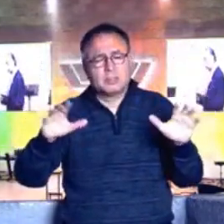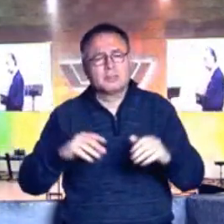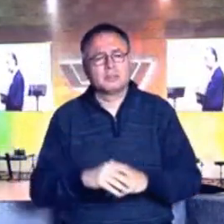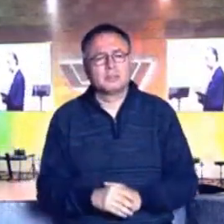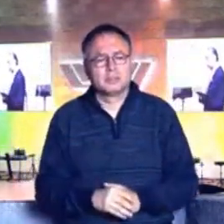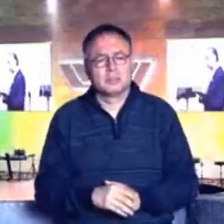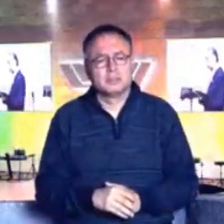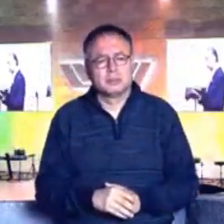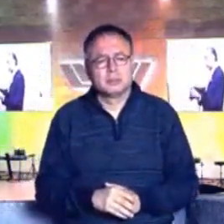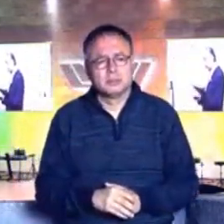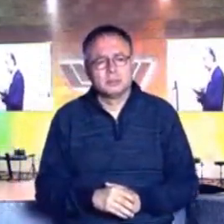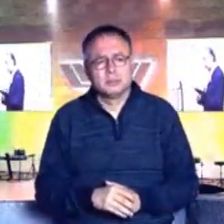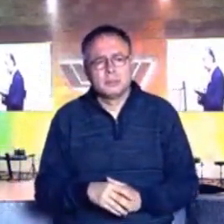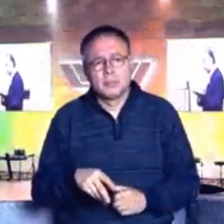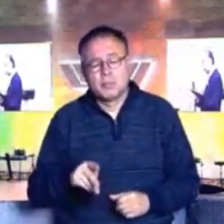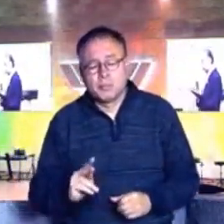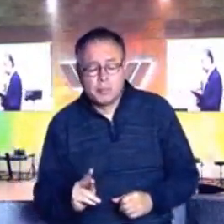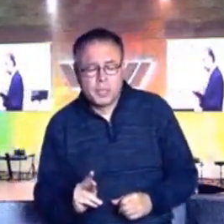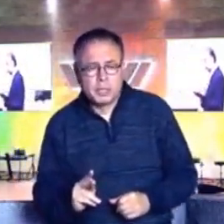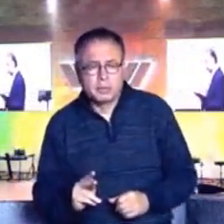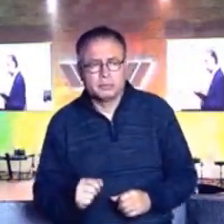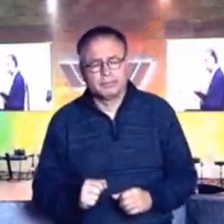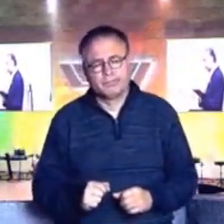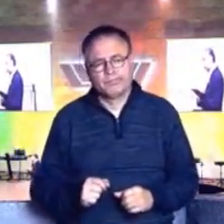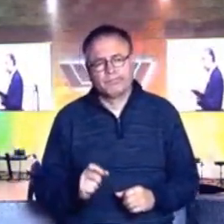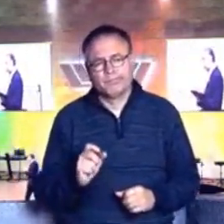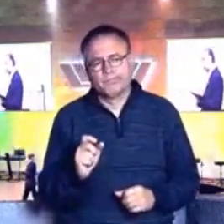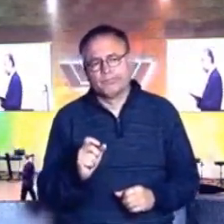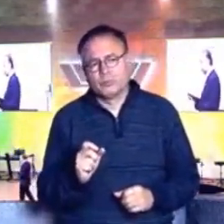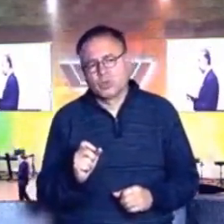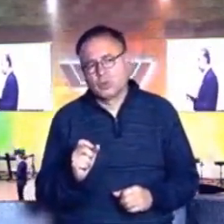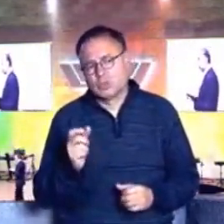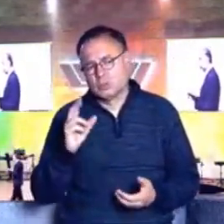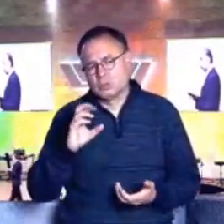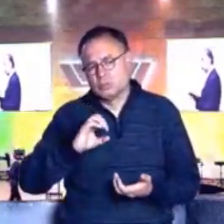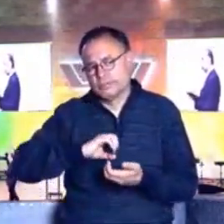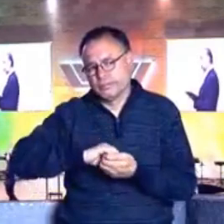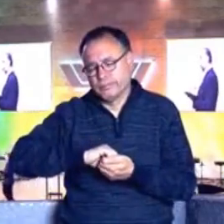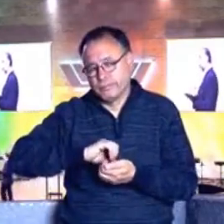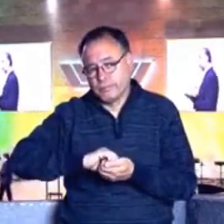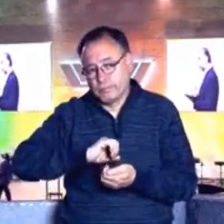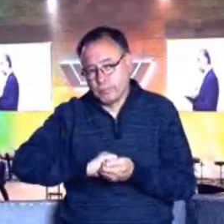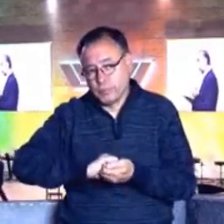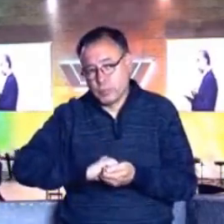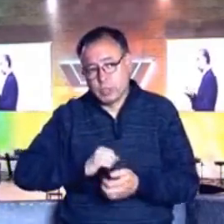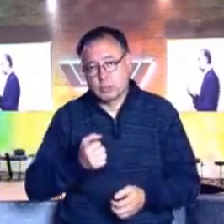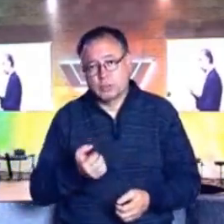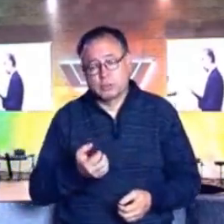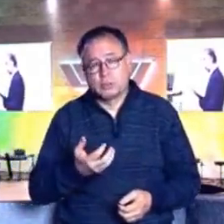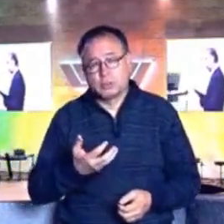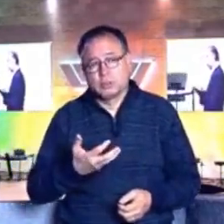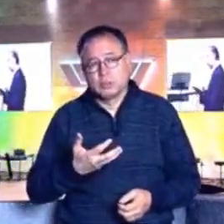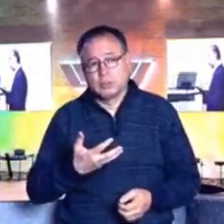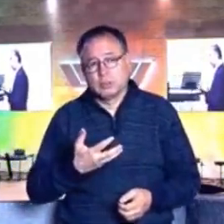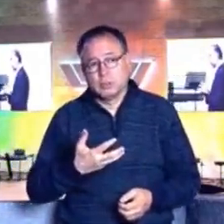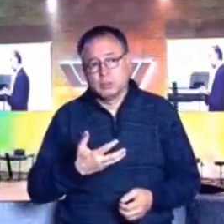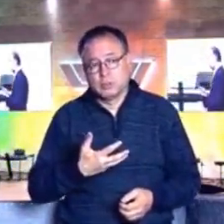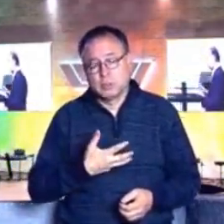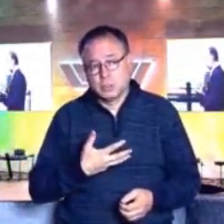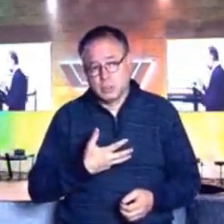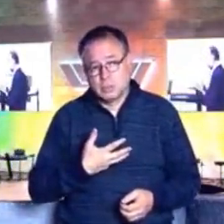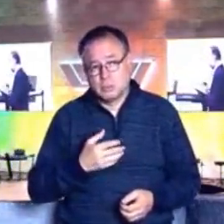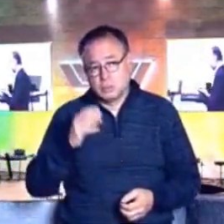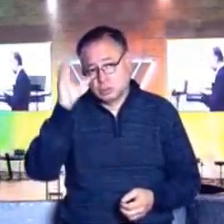pero en una relación de pacto hay responsabilidades de ambos lados